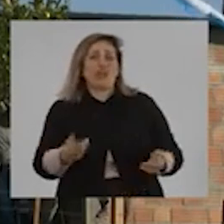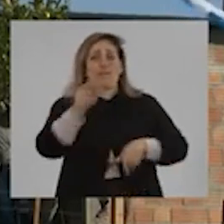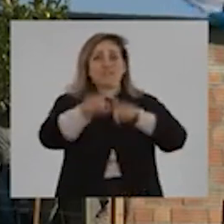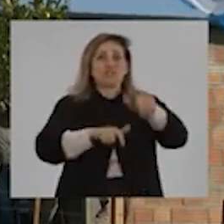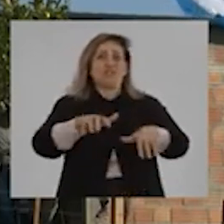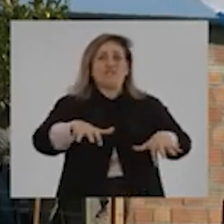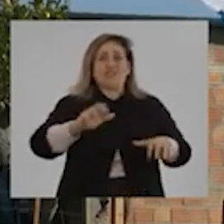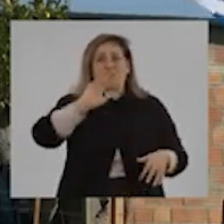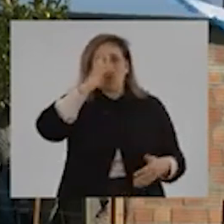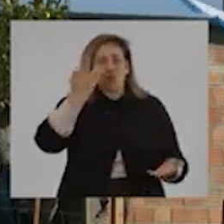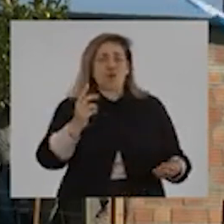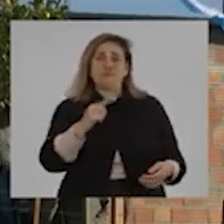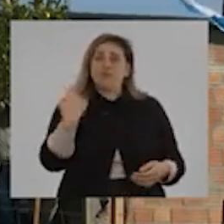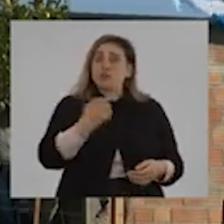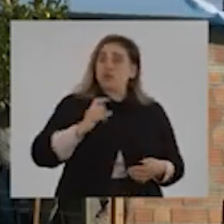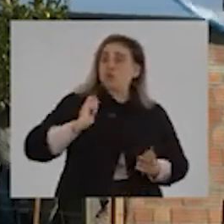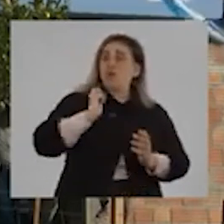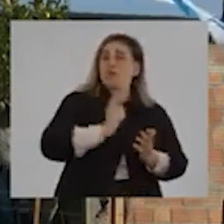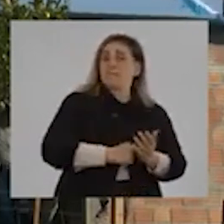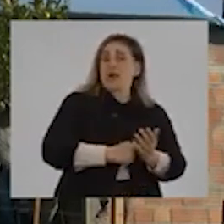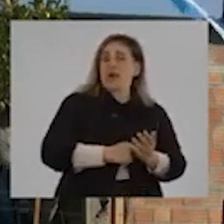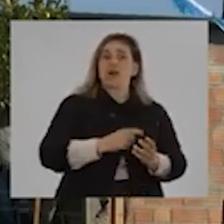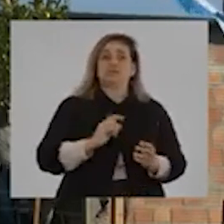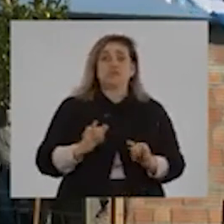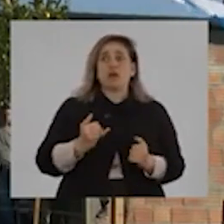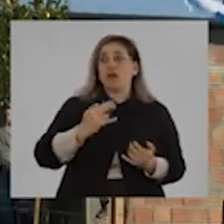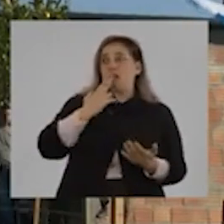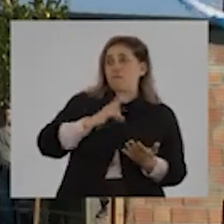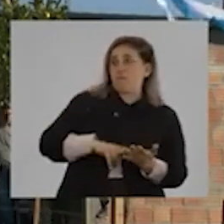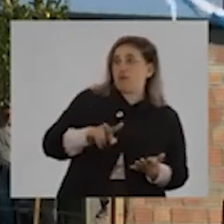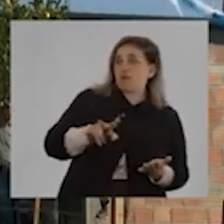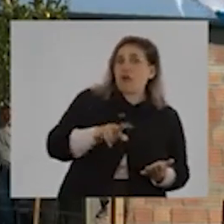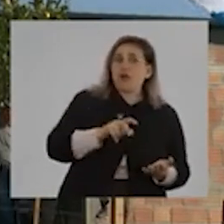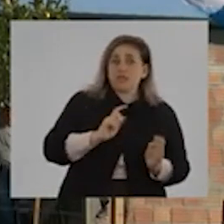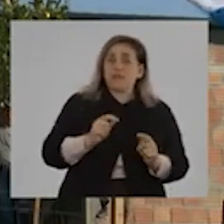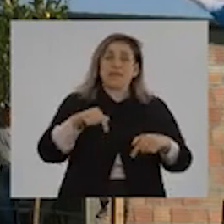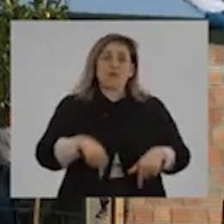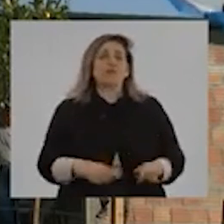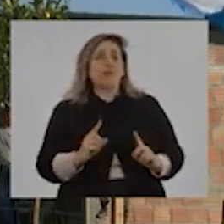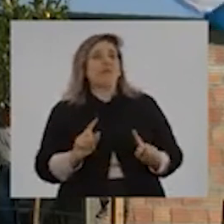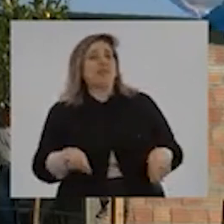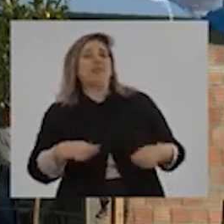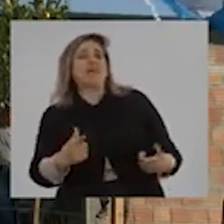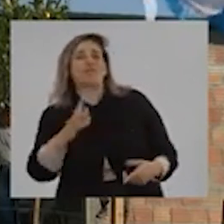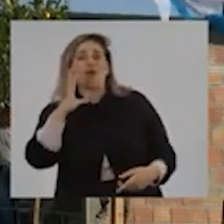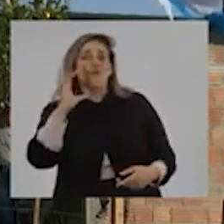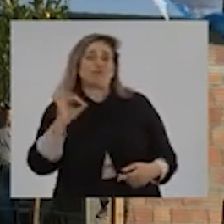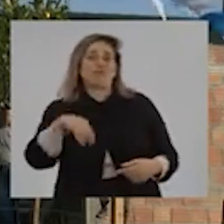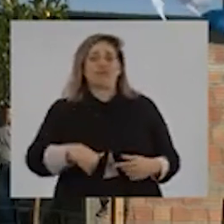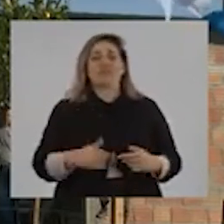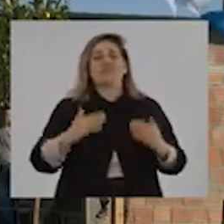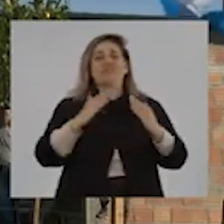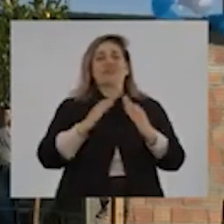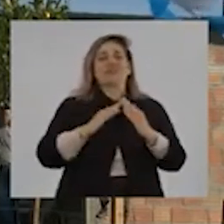cuando pagan un impuesto, de alguna manera hoy están también participando en la construcción de esta